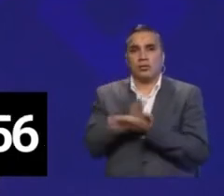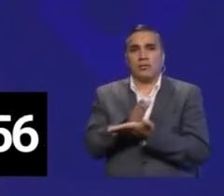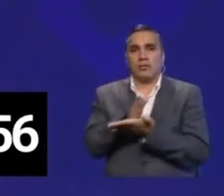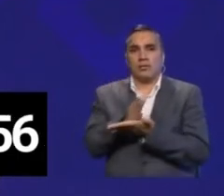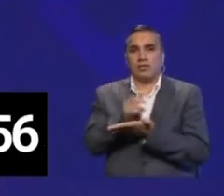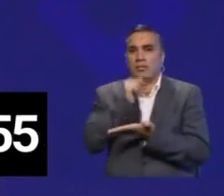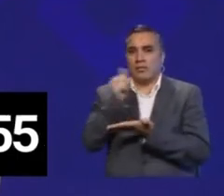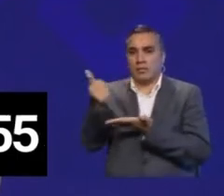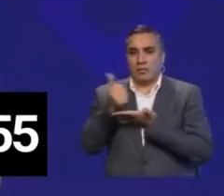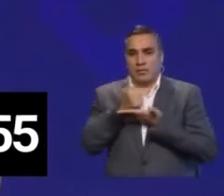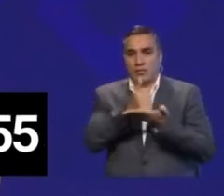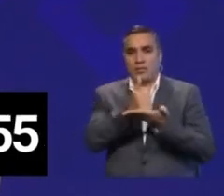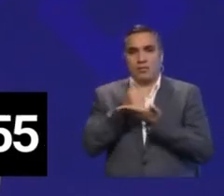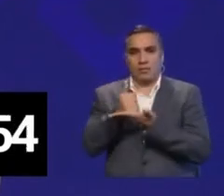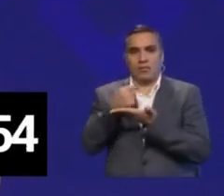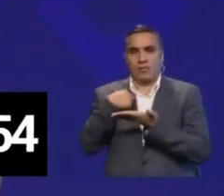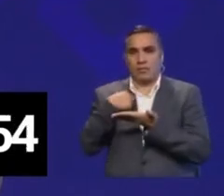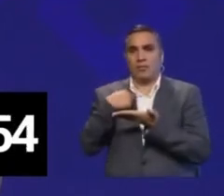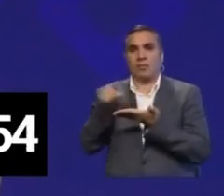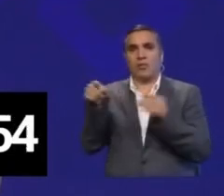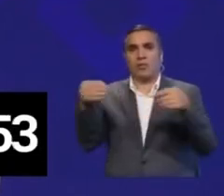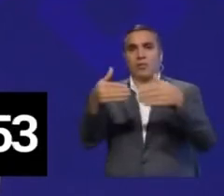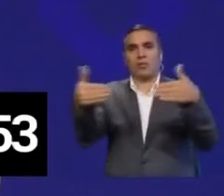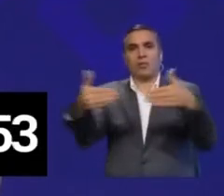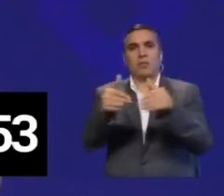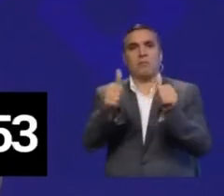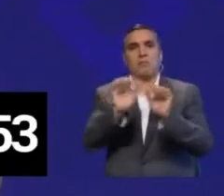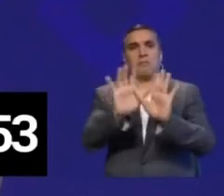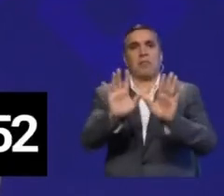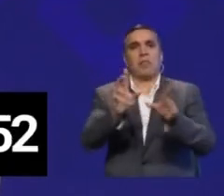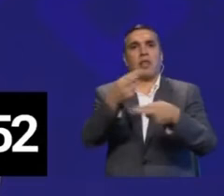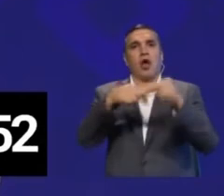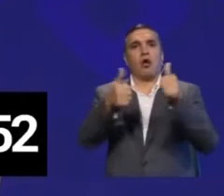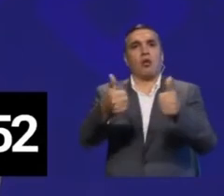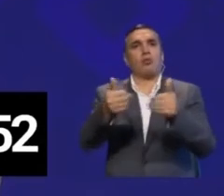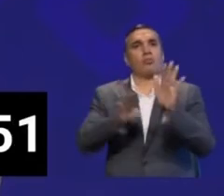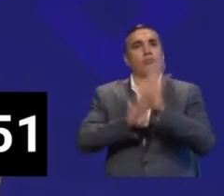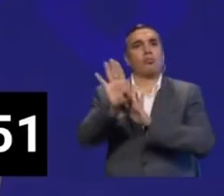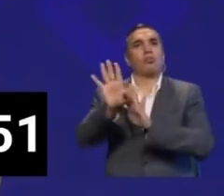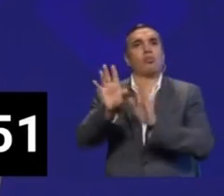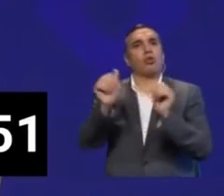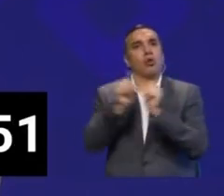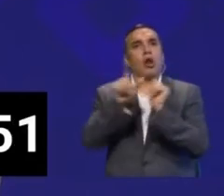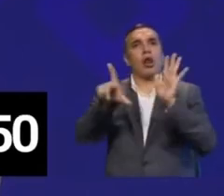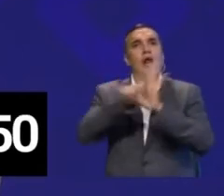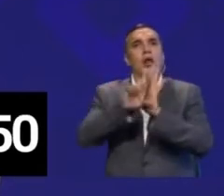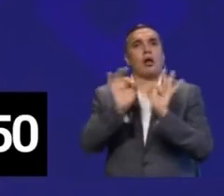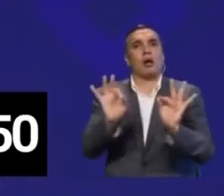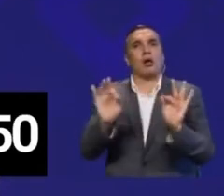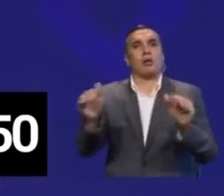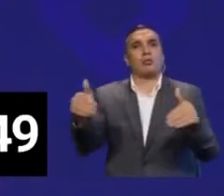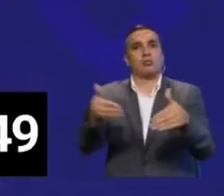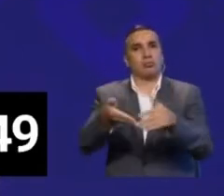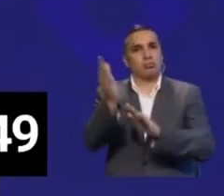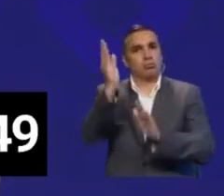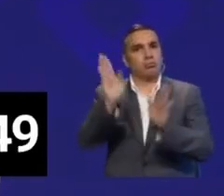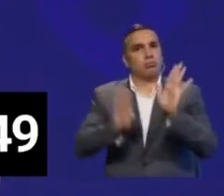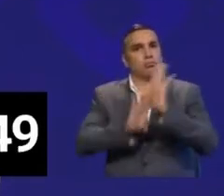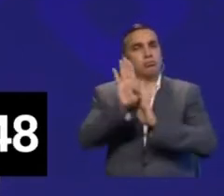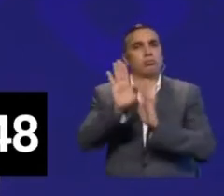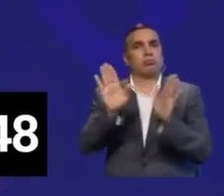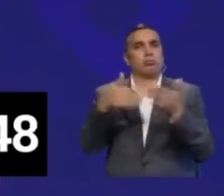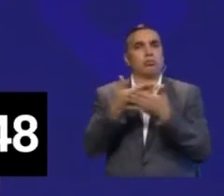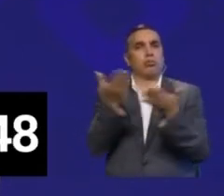intermediarios para que él pueda vivir tranquilo, sea legal y pueda legalizarse dentro de un Ecuador que es de